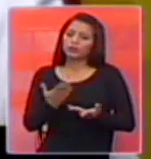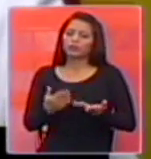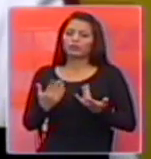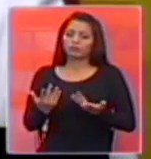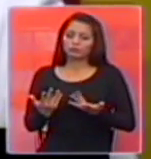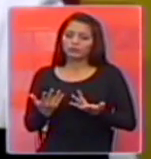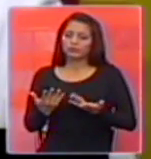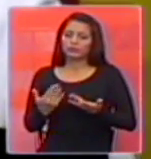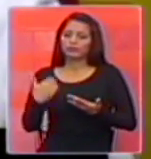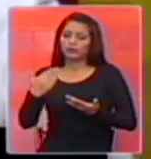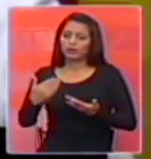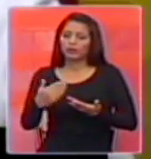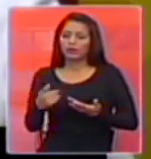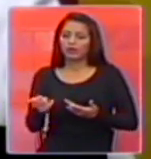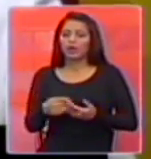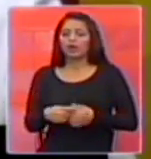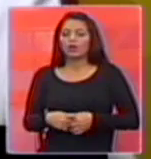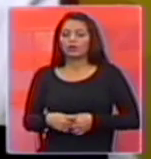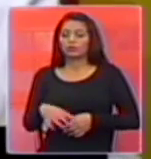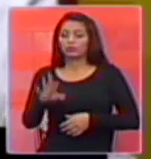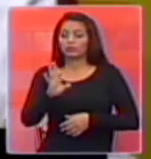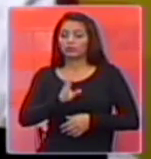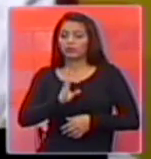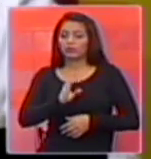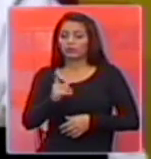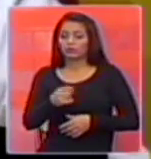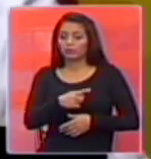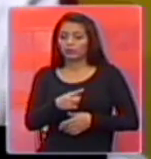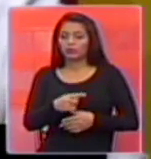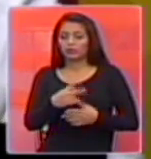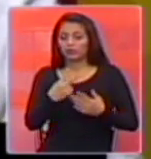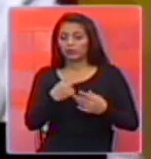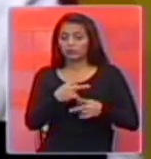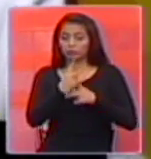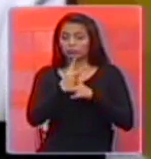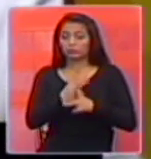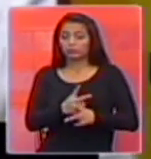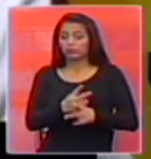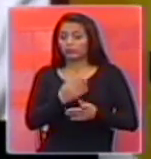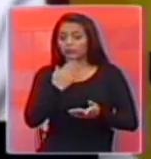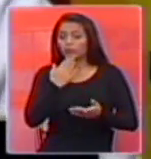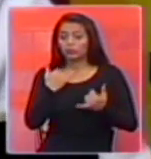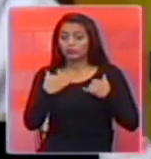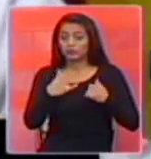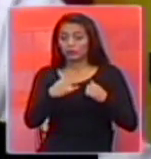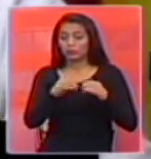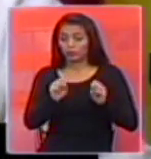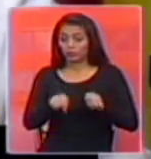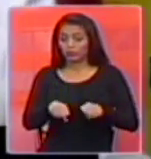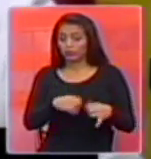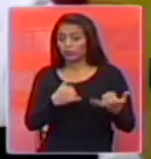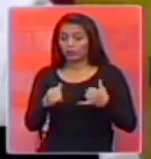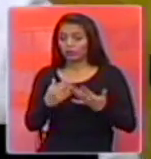a la parte técnica, que es el profesor Almada, en donde Barreiro me diría si es que efectivamente está o no está para los encuentros próximos.